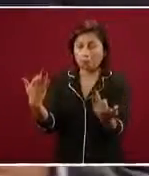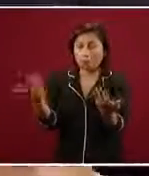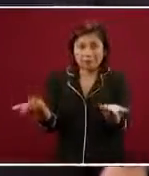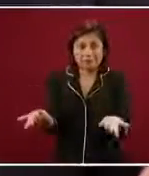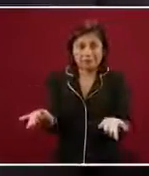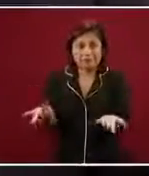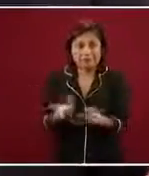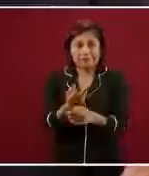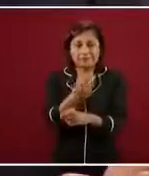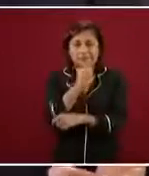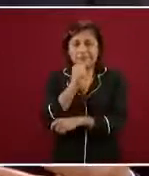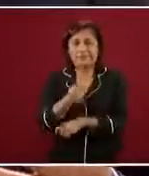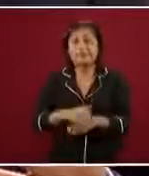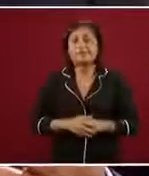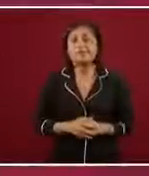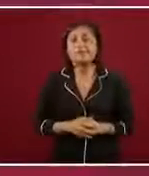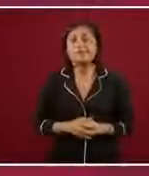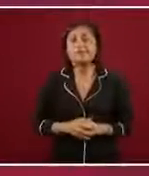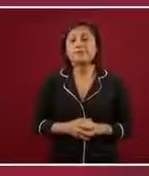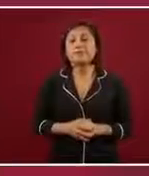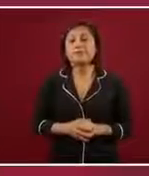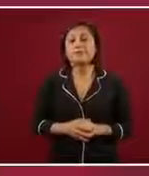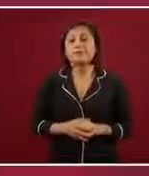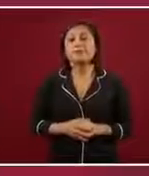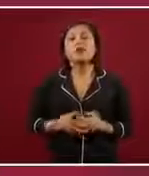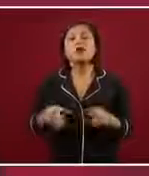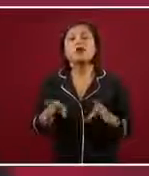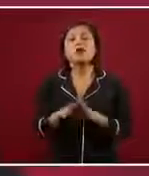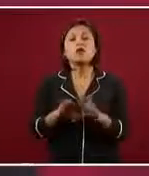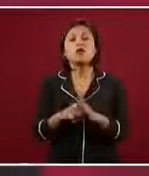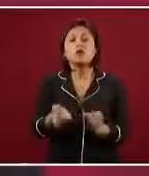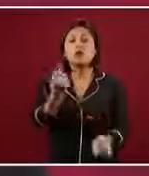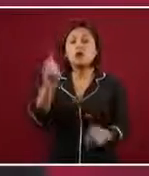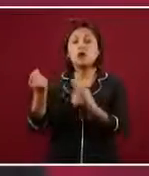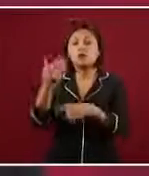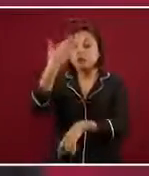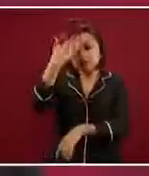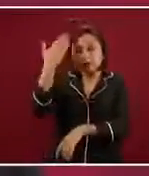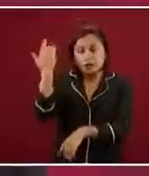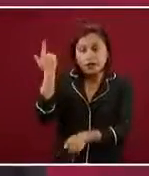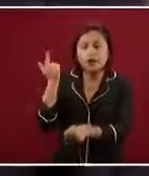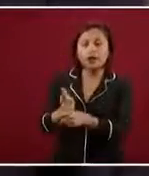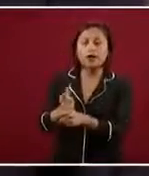¿Cómo se hacen de la vista gorda